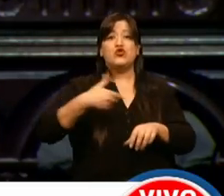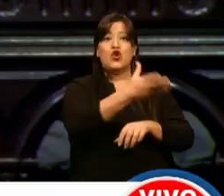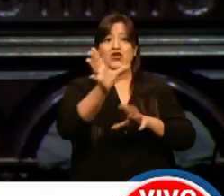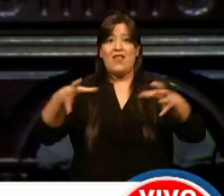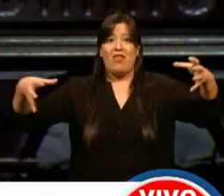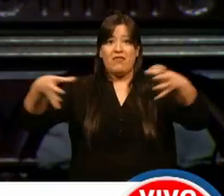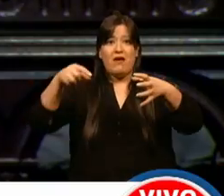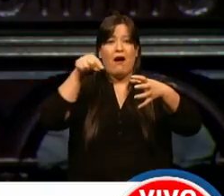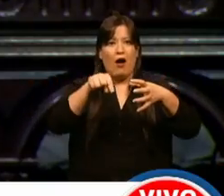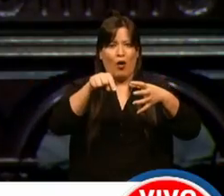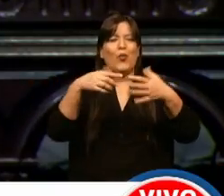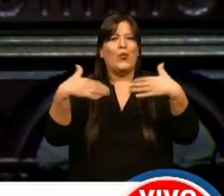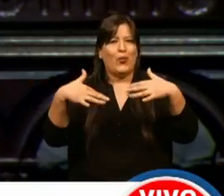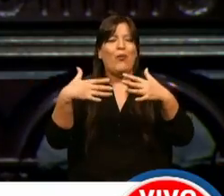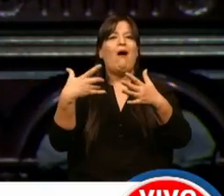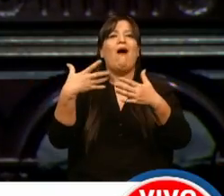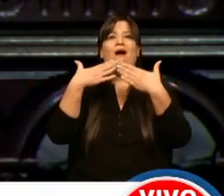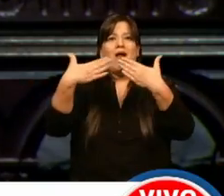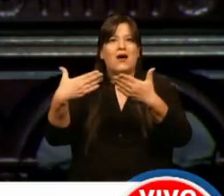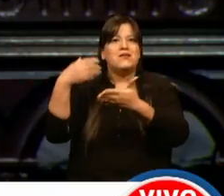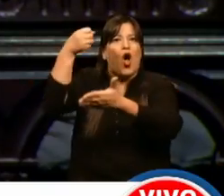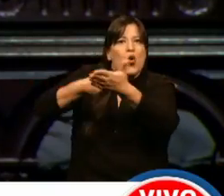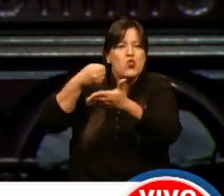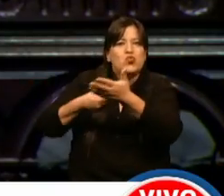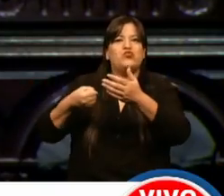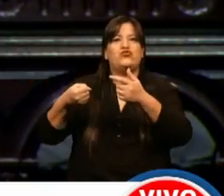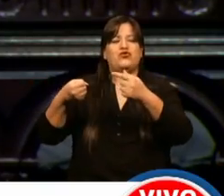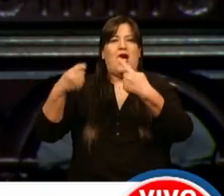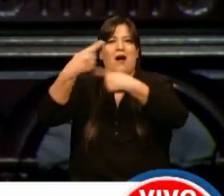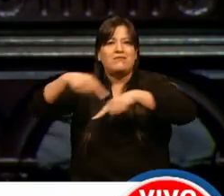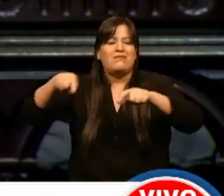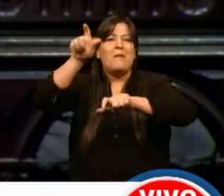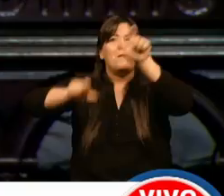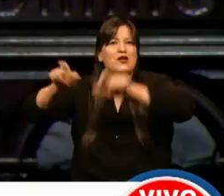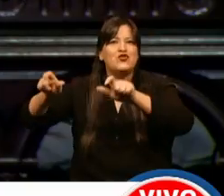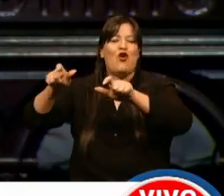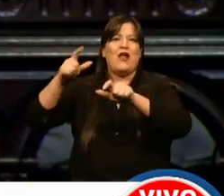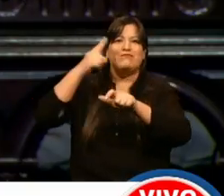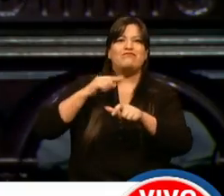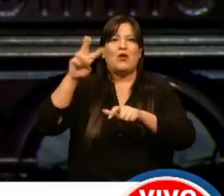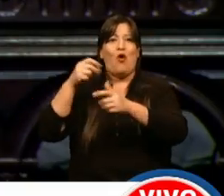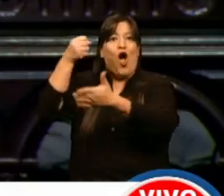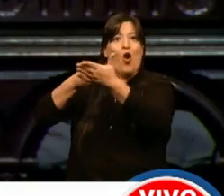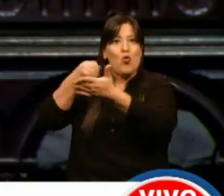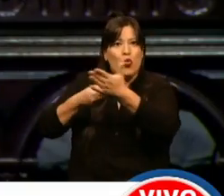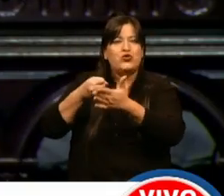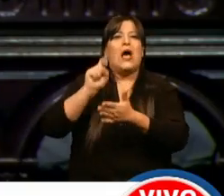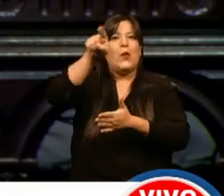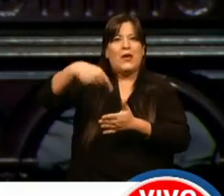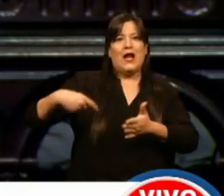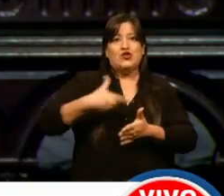es beneficiada por la lucha la organización que llevan argentinas y argentinos creo